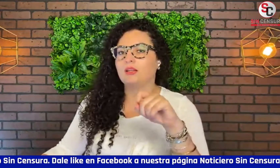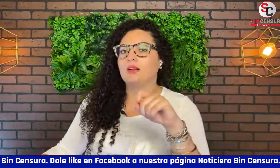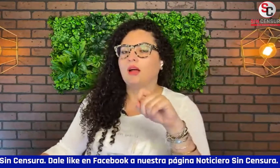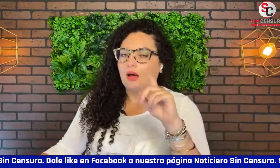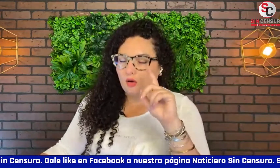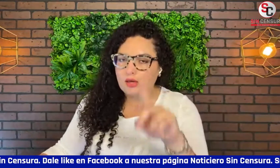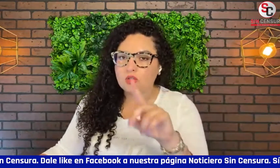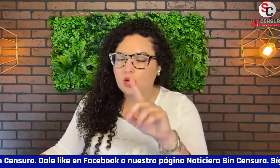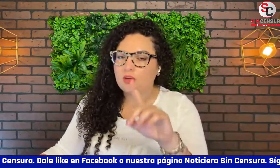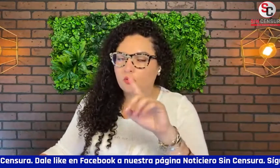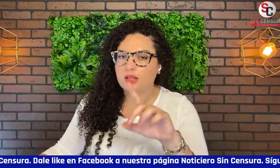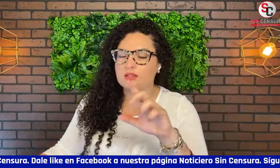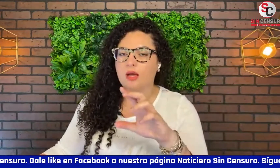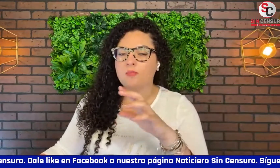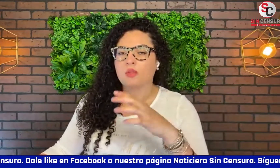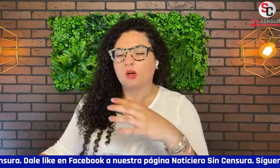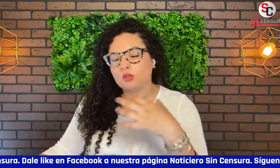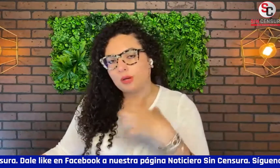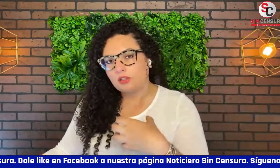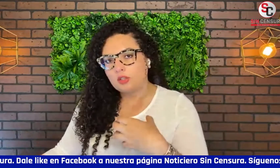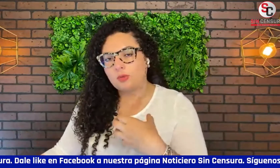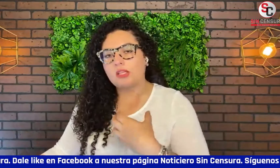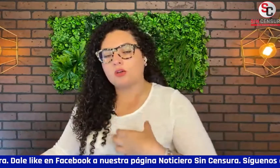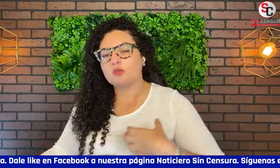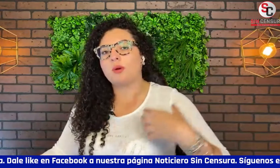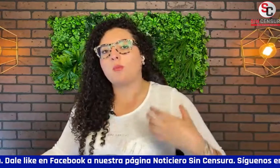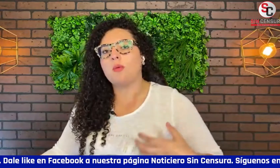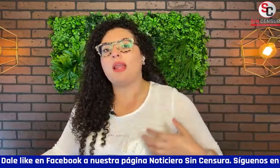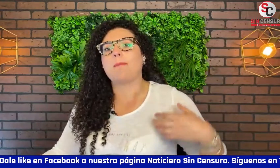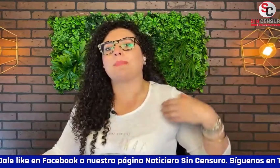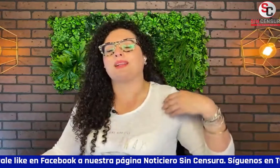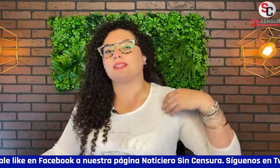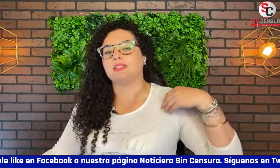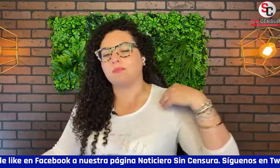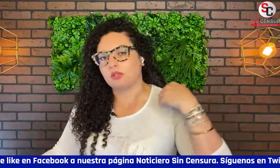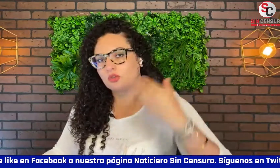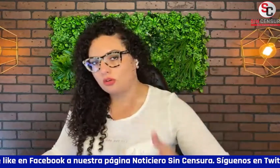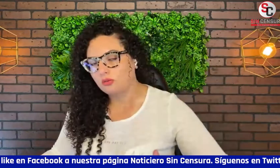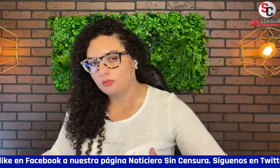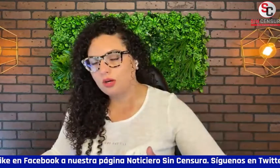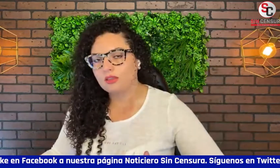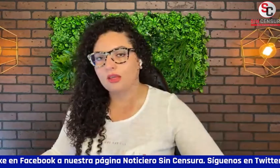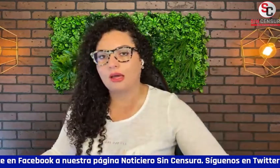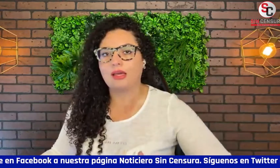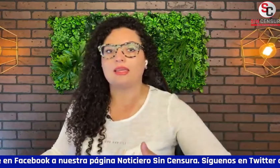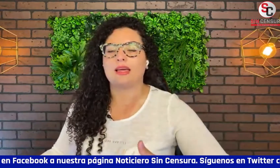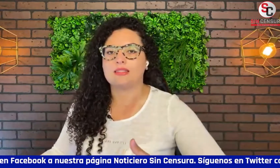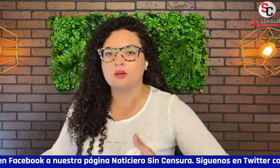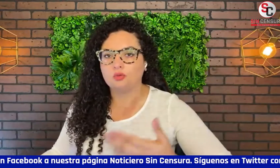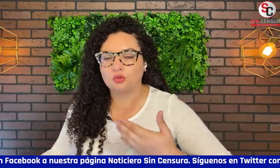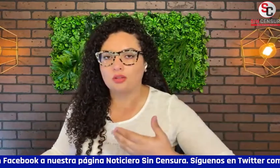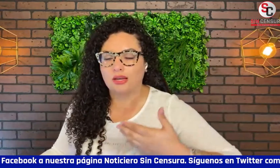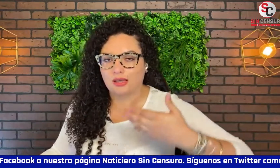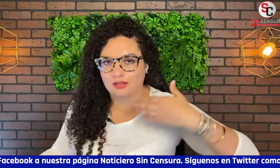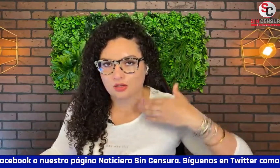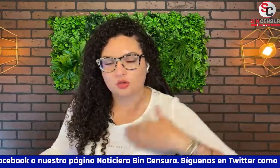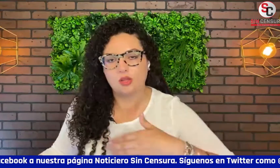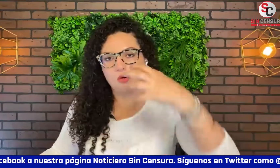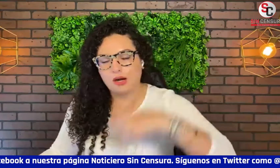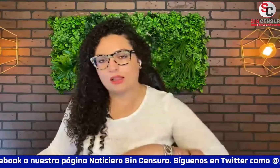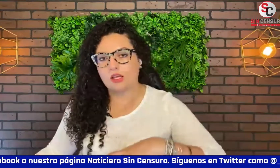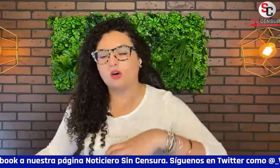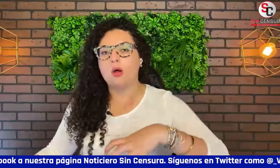política, eso es la diferencia. Los partidos políticos promueven la participación política y hacen uso del